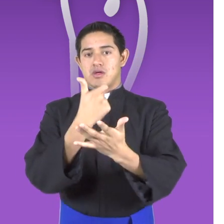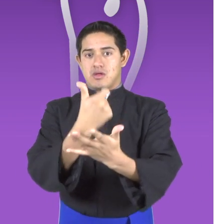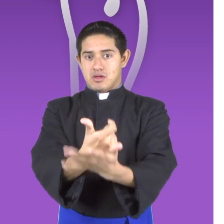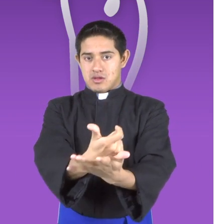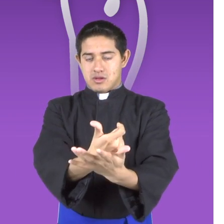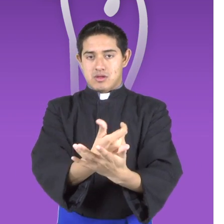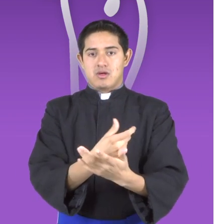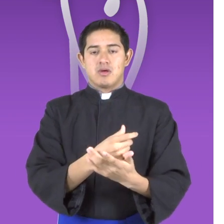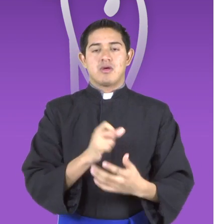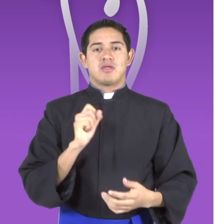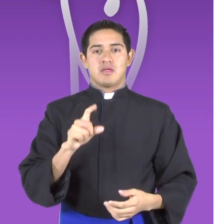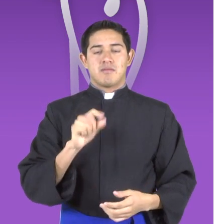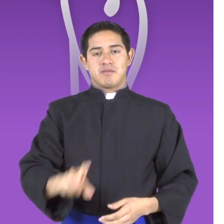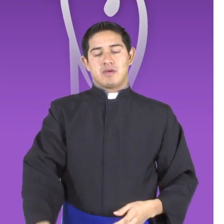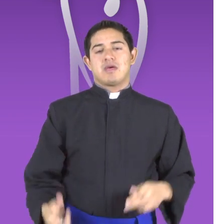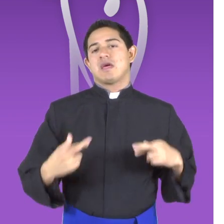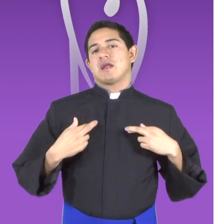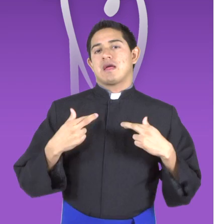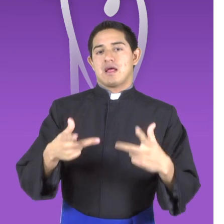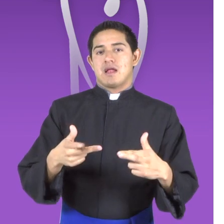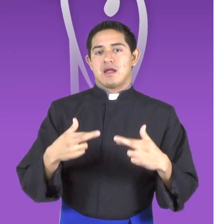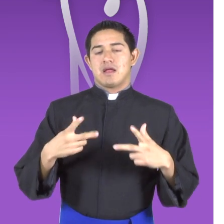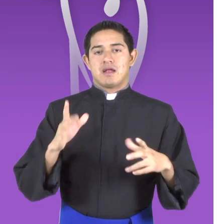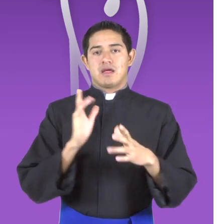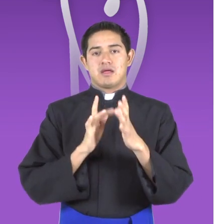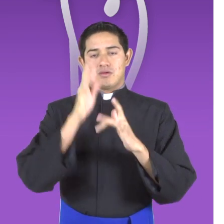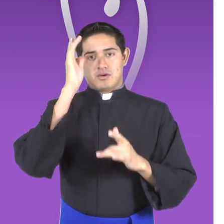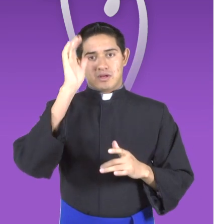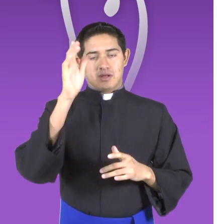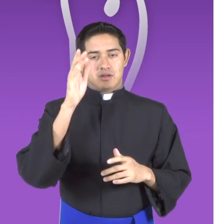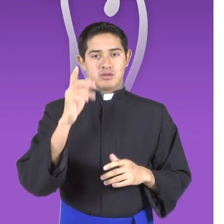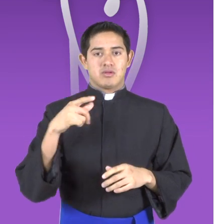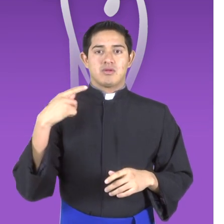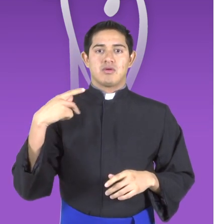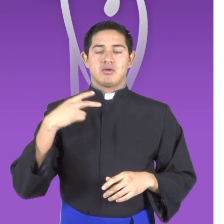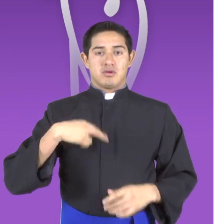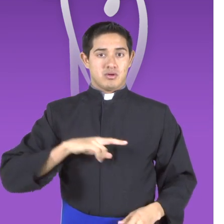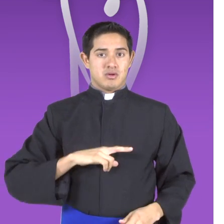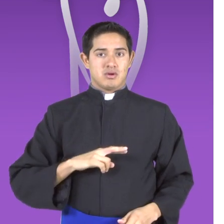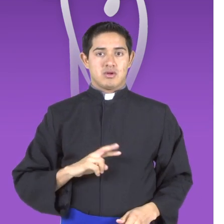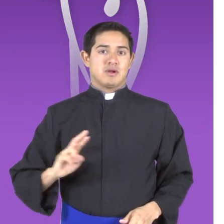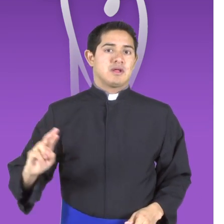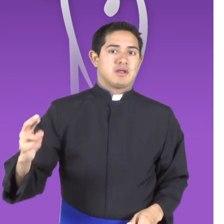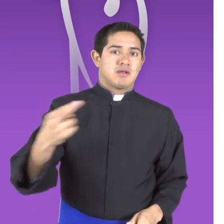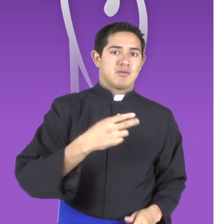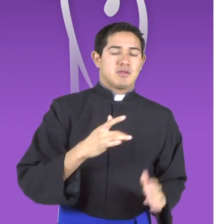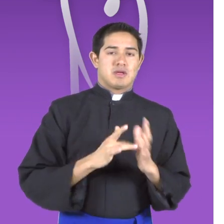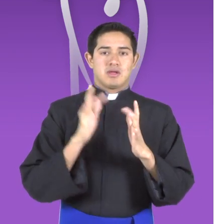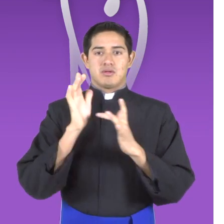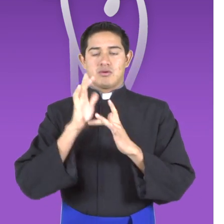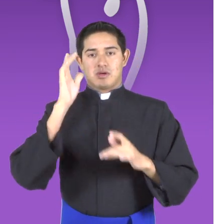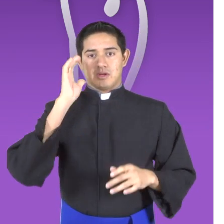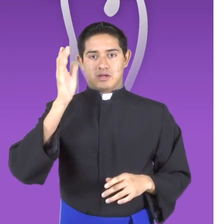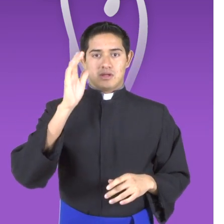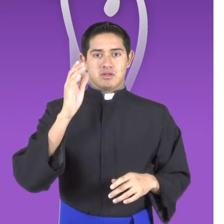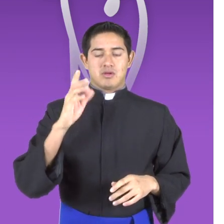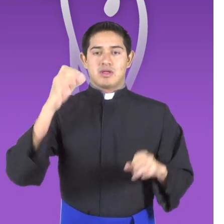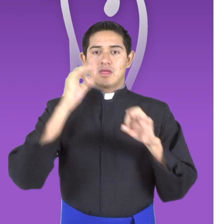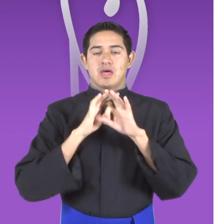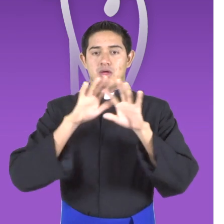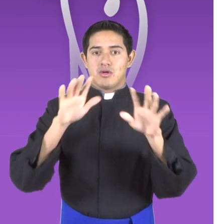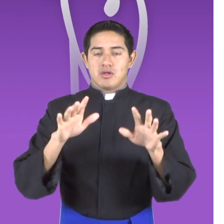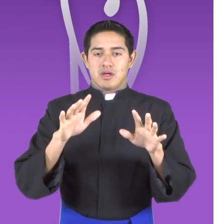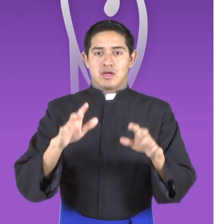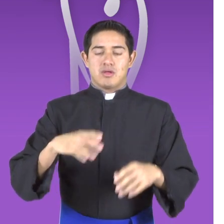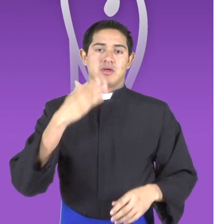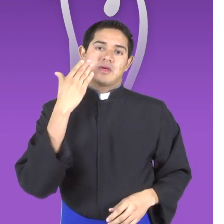entregarte plenamente a él. ¿Quieres recibir a Cristo? Recibe, ¿verdad?, al hermano que está aclamándote justicia, que te está aclamando